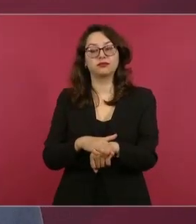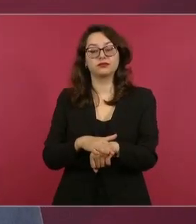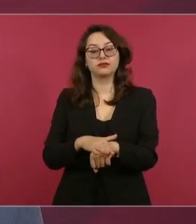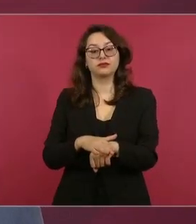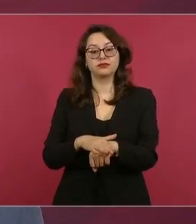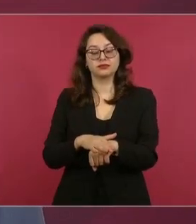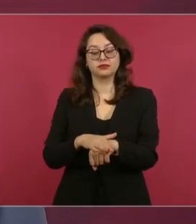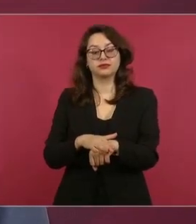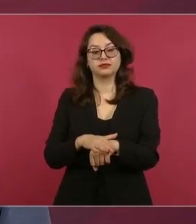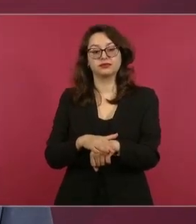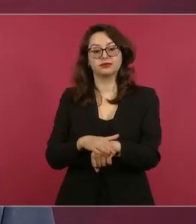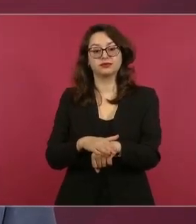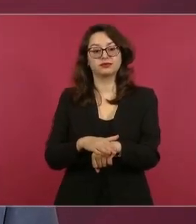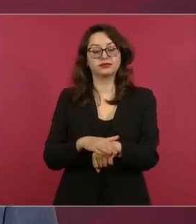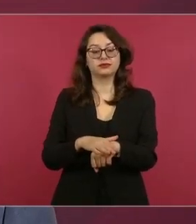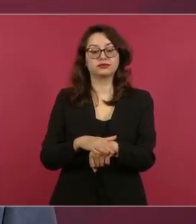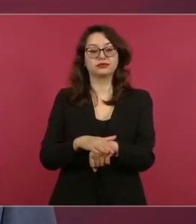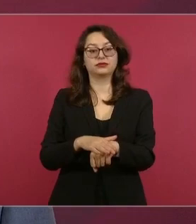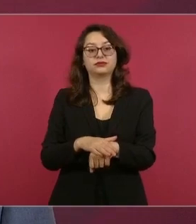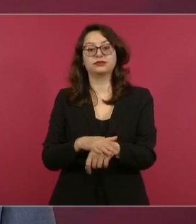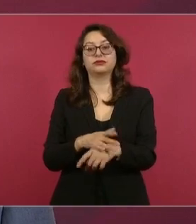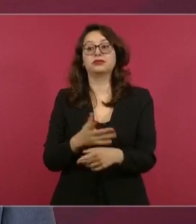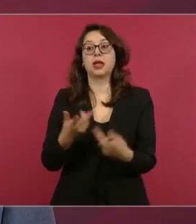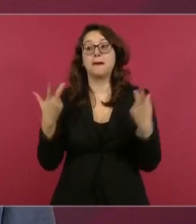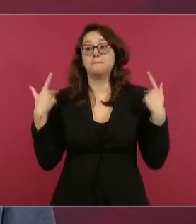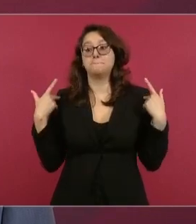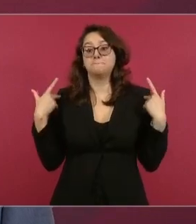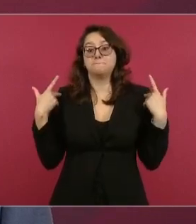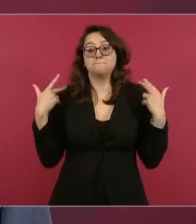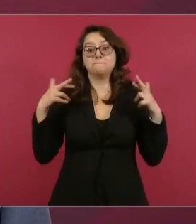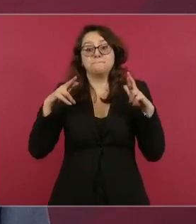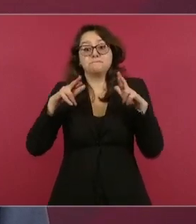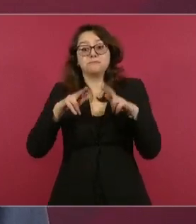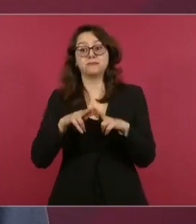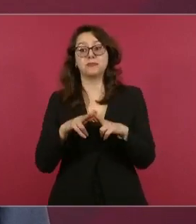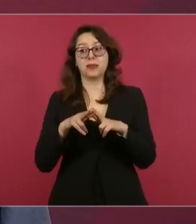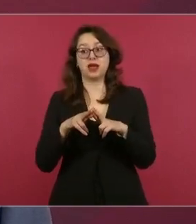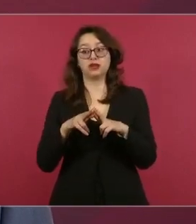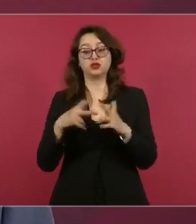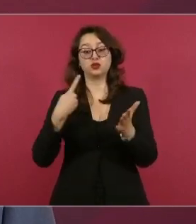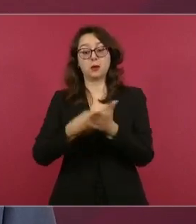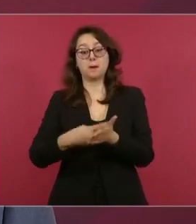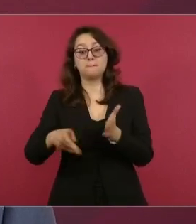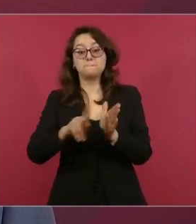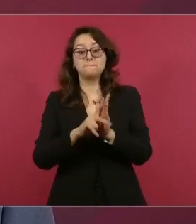trabajadores de la educación han sido basificados.